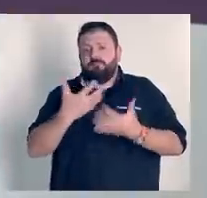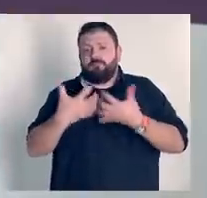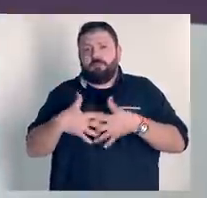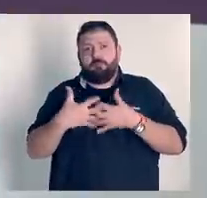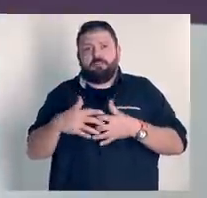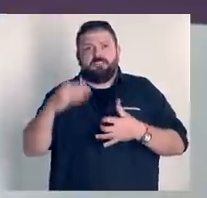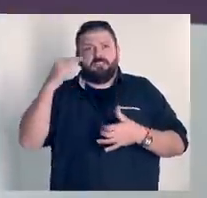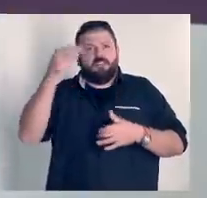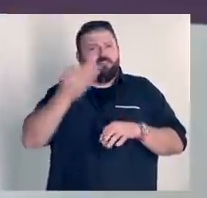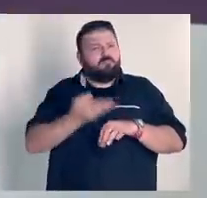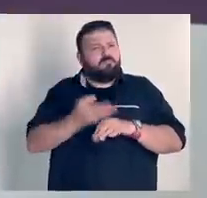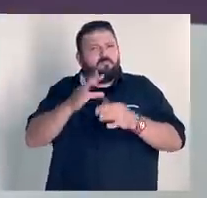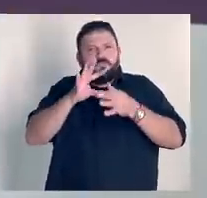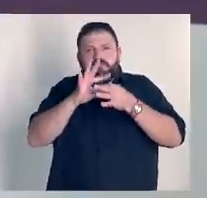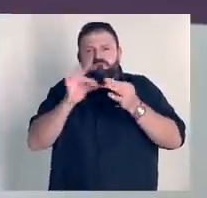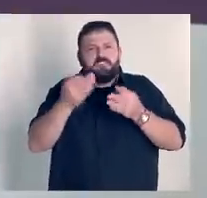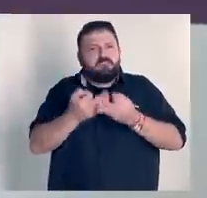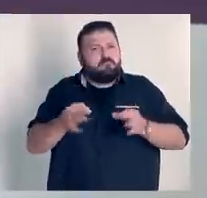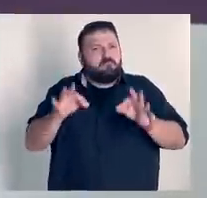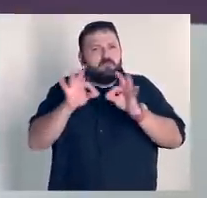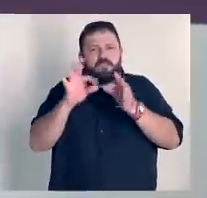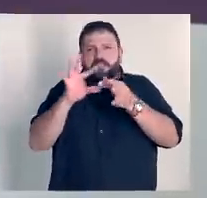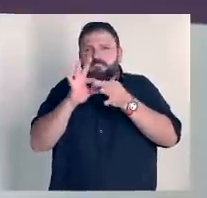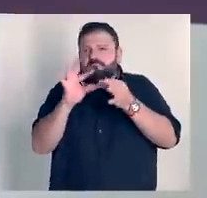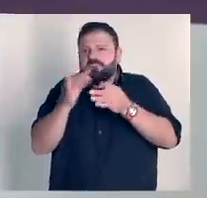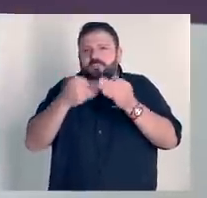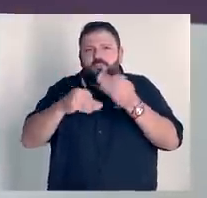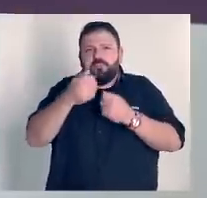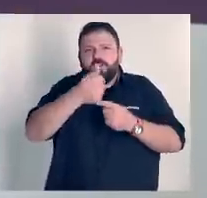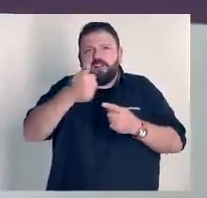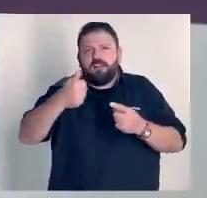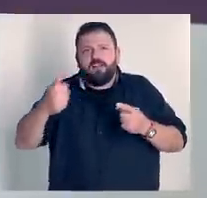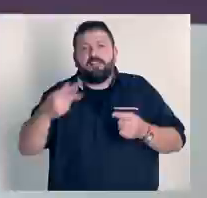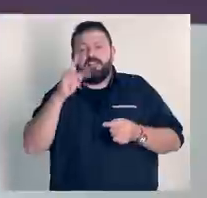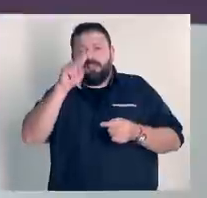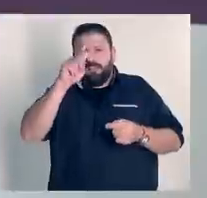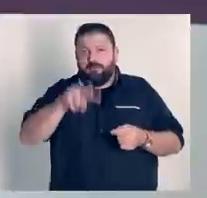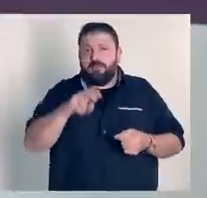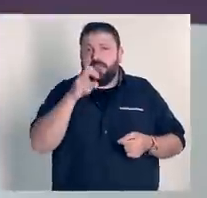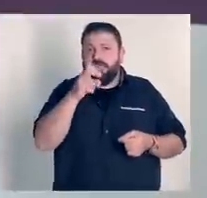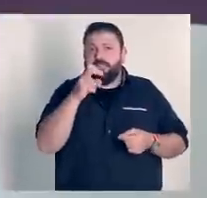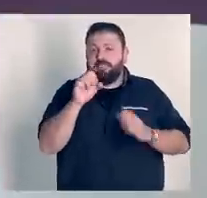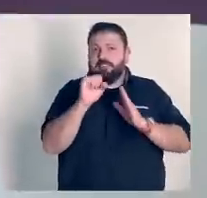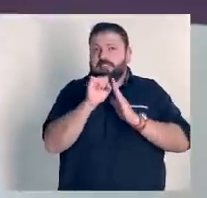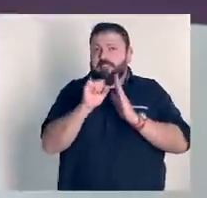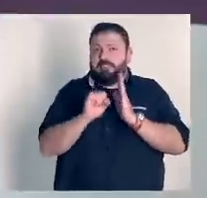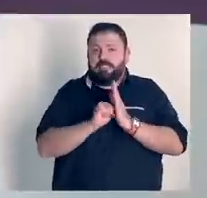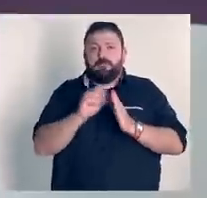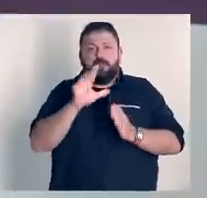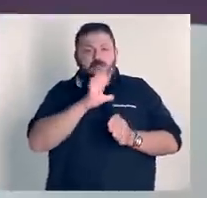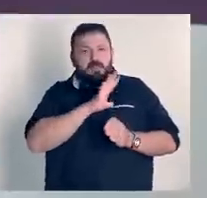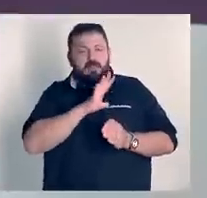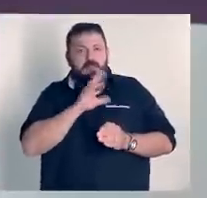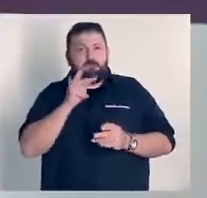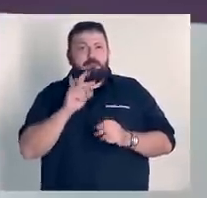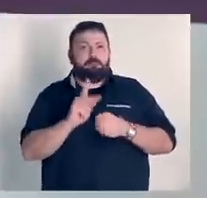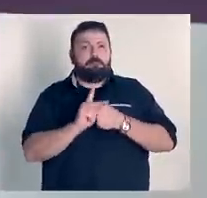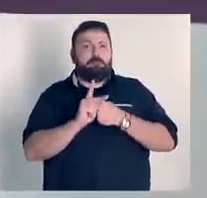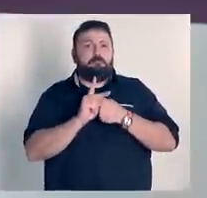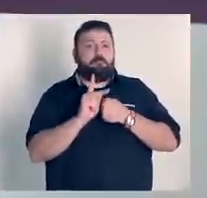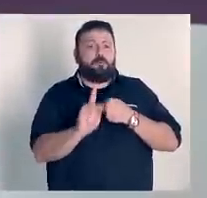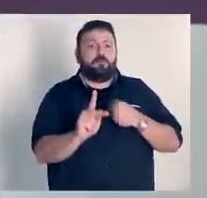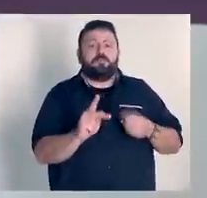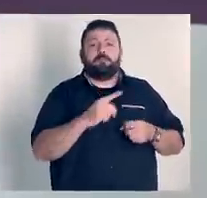porque ahora sí que es parte de este maravilloso sistema, Viene un cierre indistinto este próximo primero de